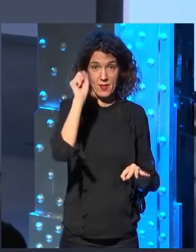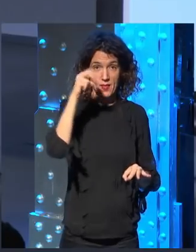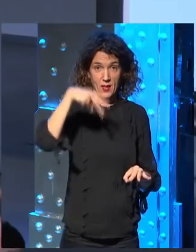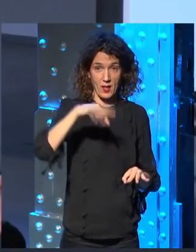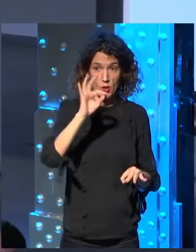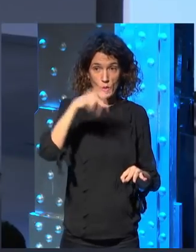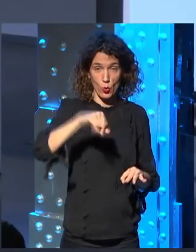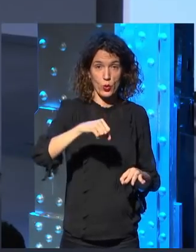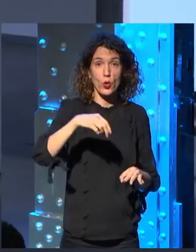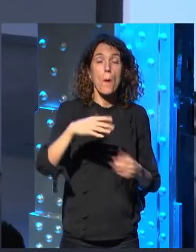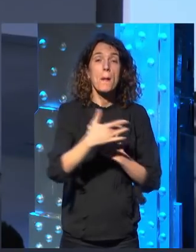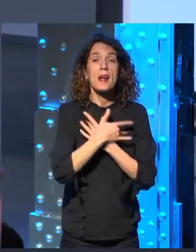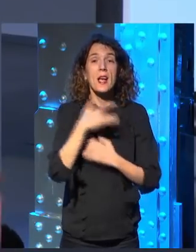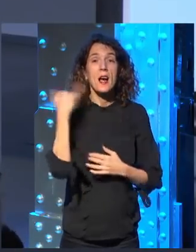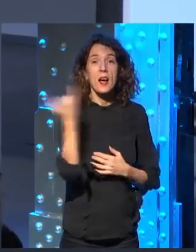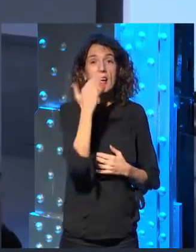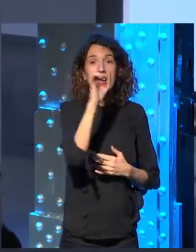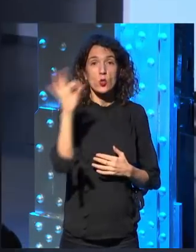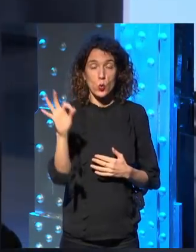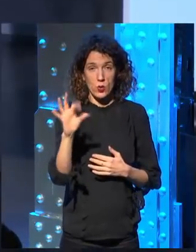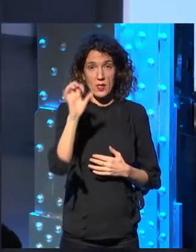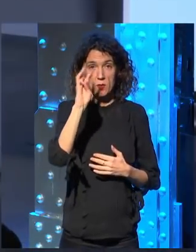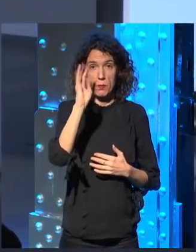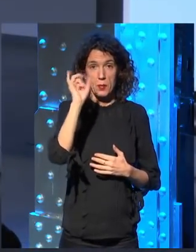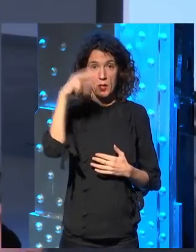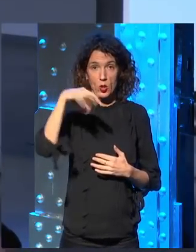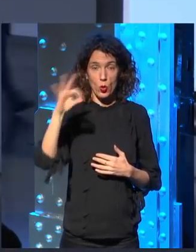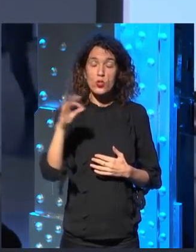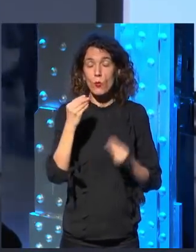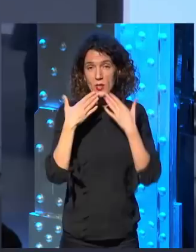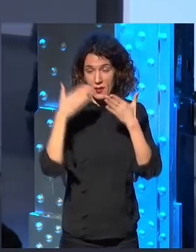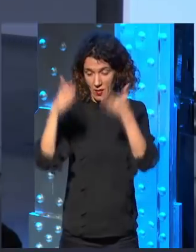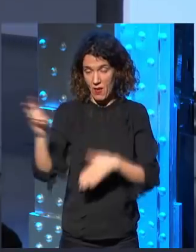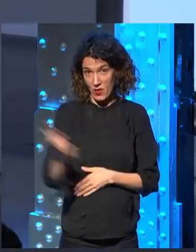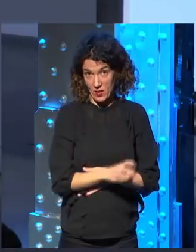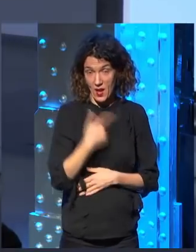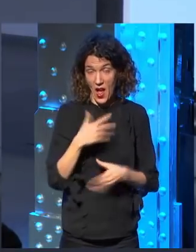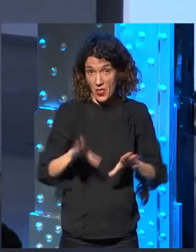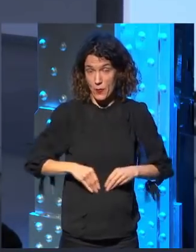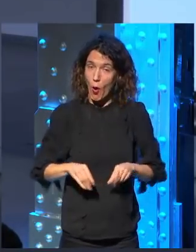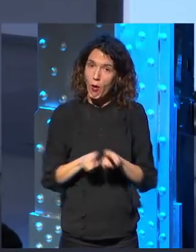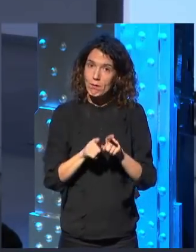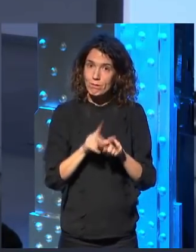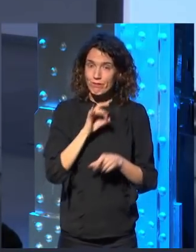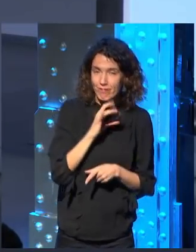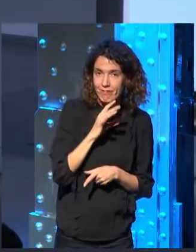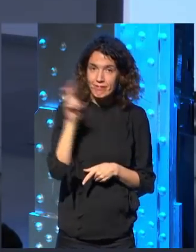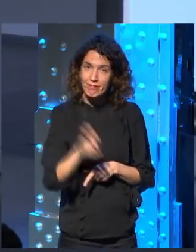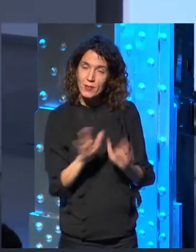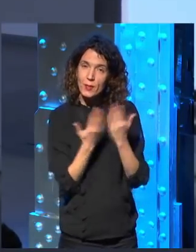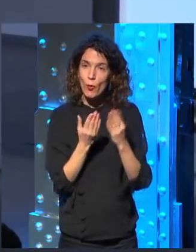Antonio y María Jesús Espinosa. Quería agradecer a María Jesús que esté aquí con nosotros, que haya aceptado con tanto entusiasmo presentar el